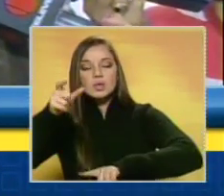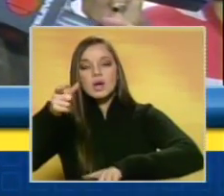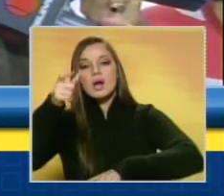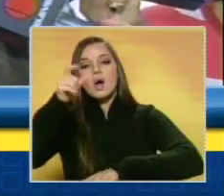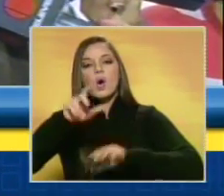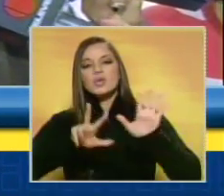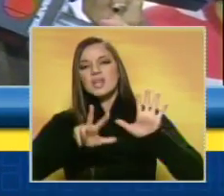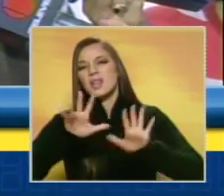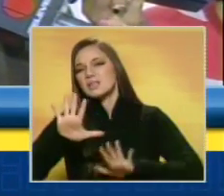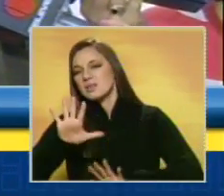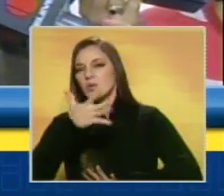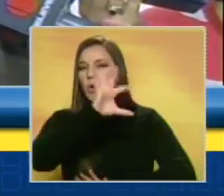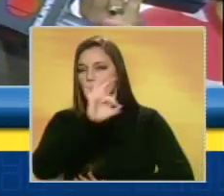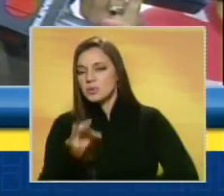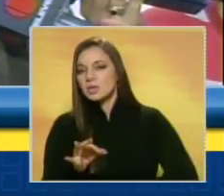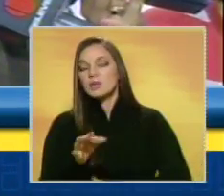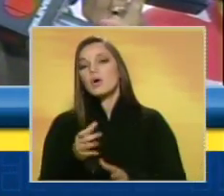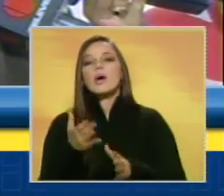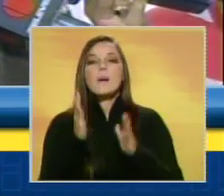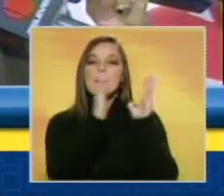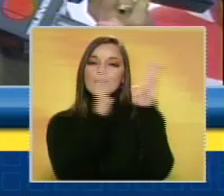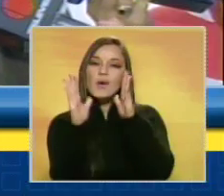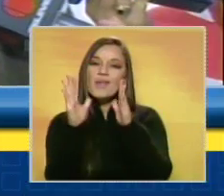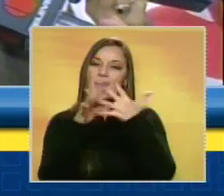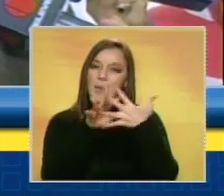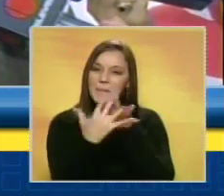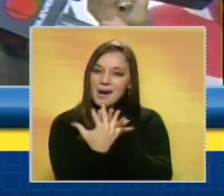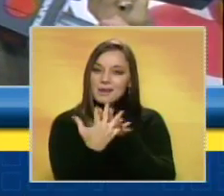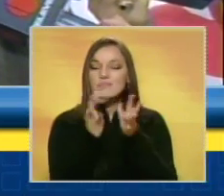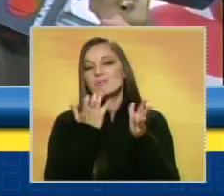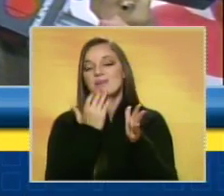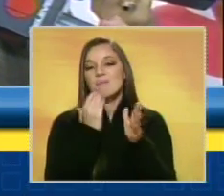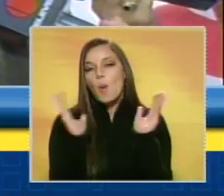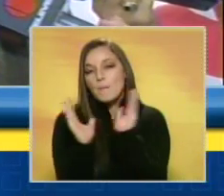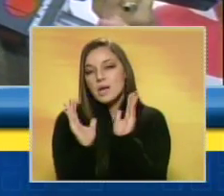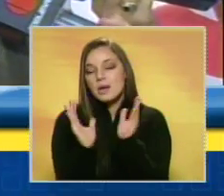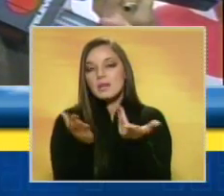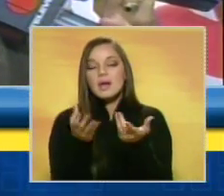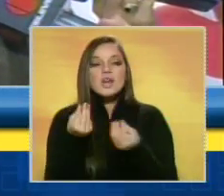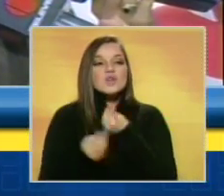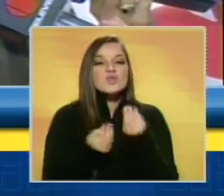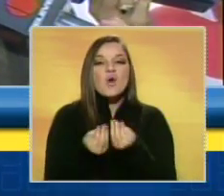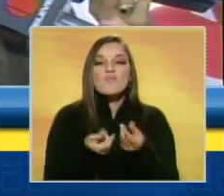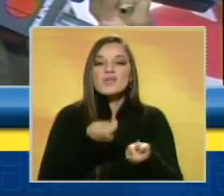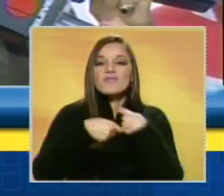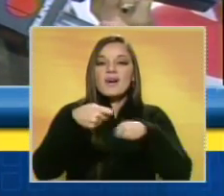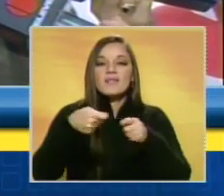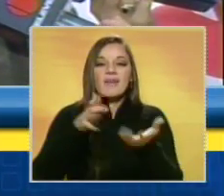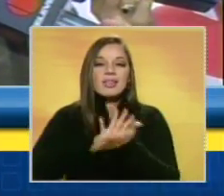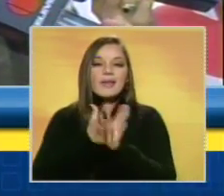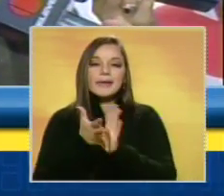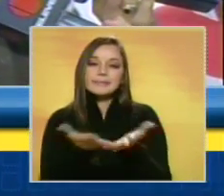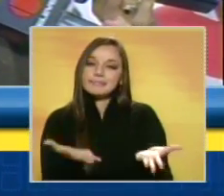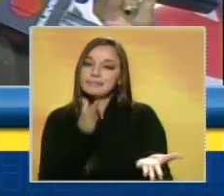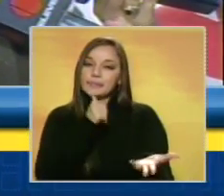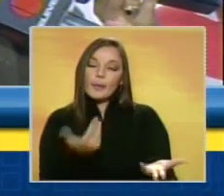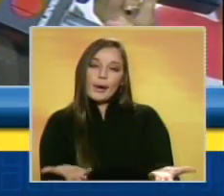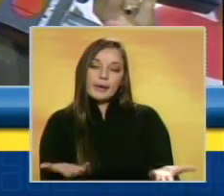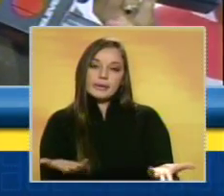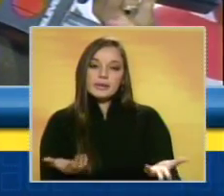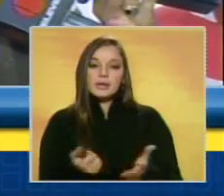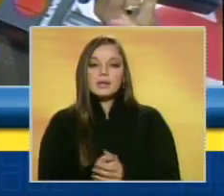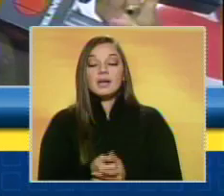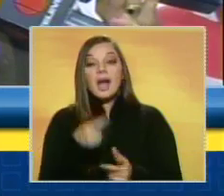por ciento, que son en las bodegas, los supermercados, que no van a tener cómo ellos abastecerse y van a tener que estar en las manos de